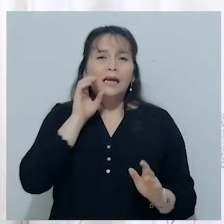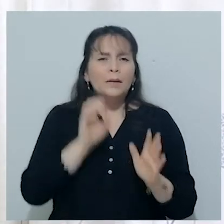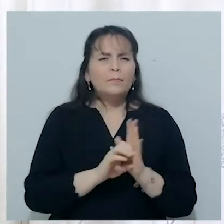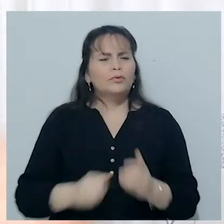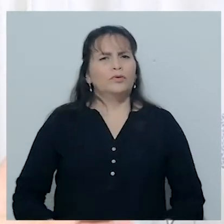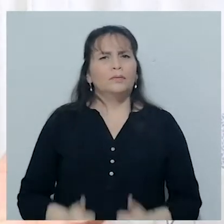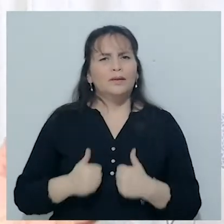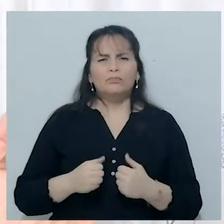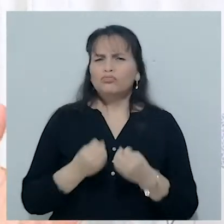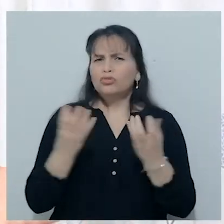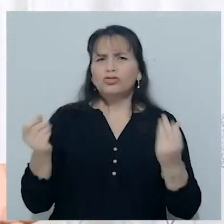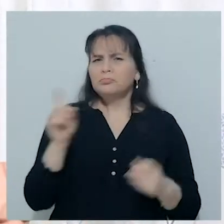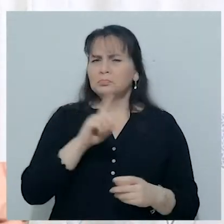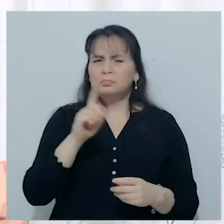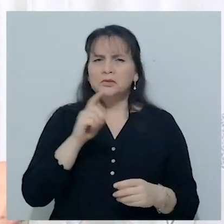modelos de vida.